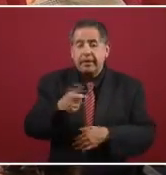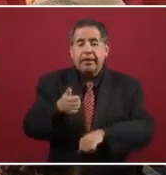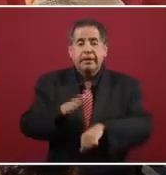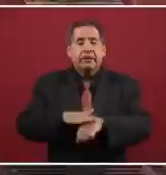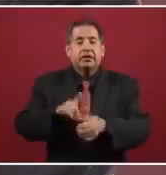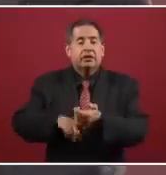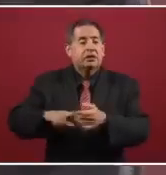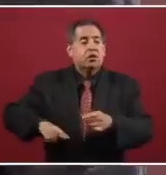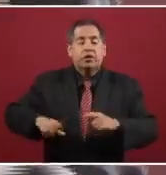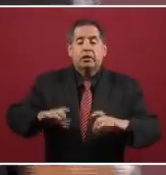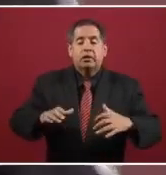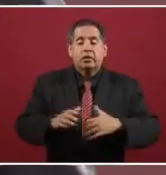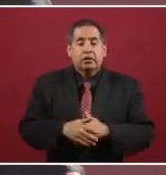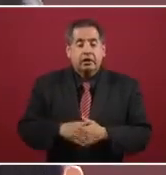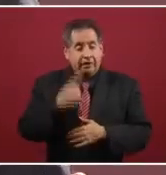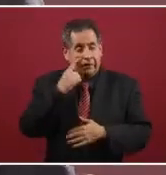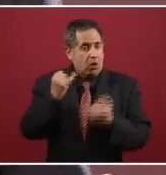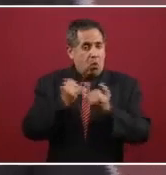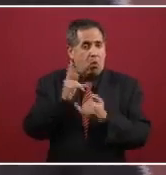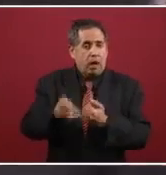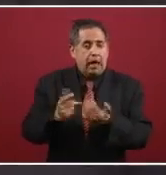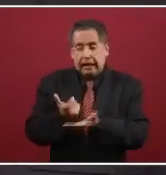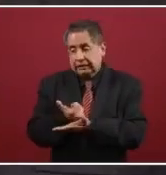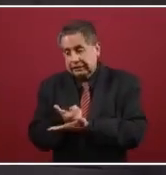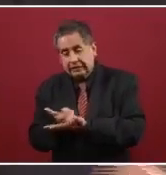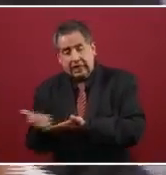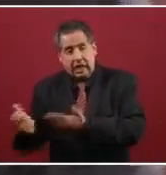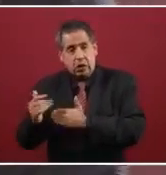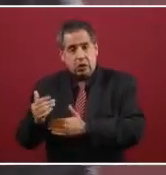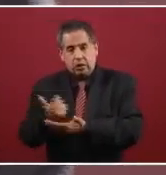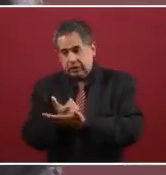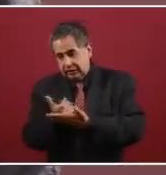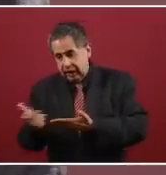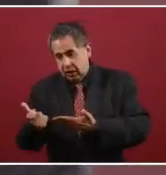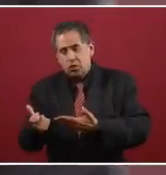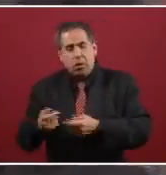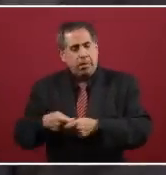gobierno. Por un lado, el salario, y por el otro lado,